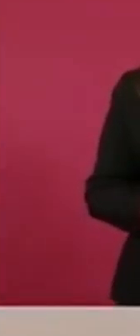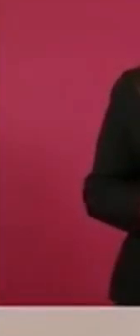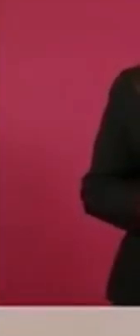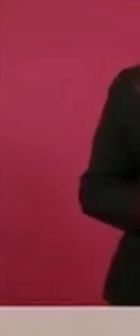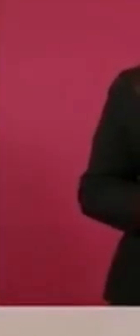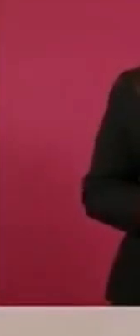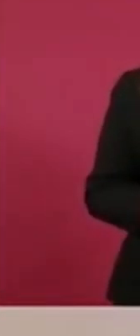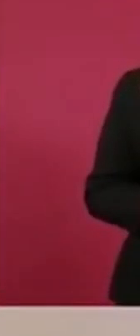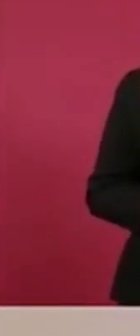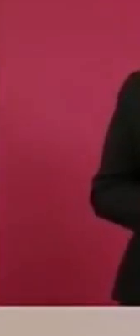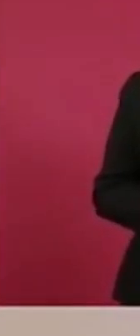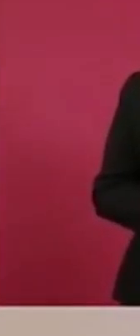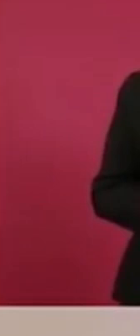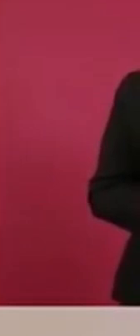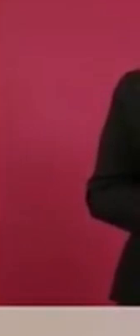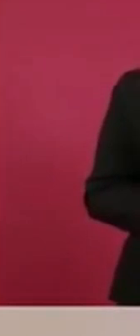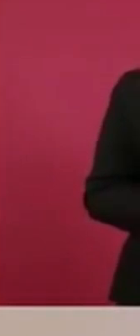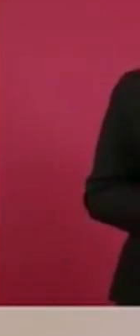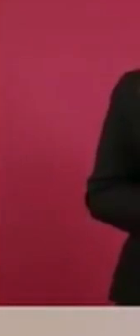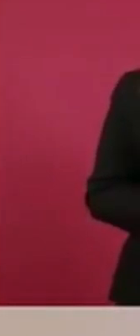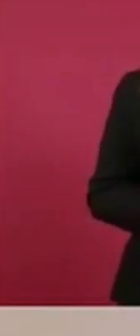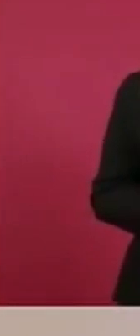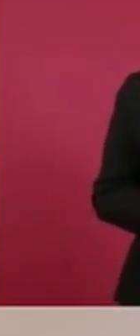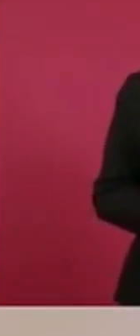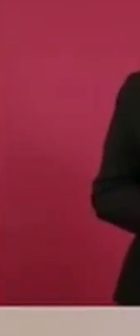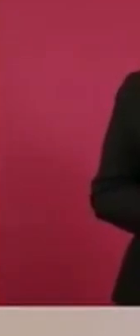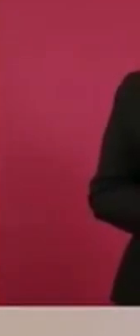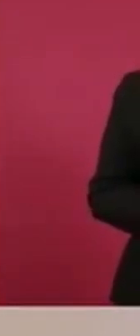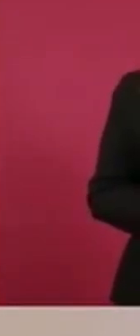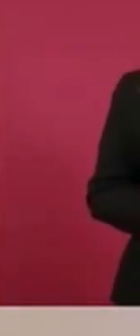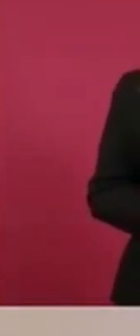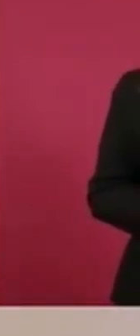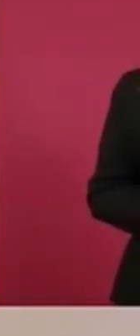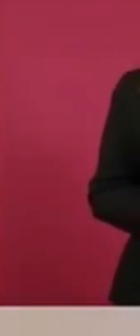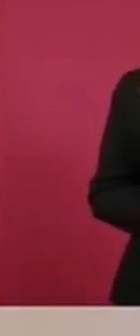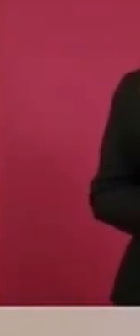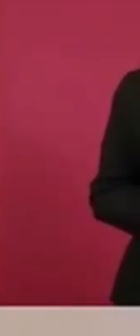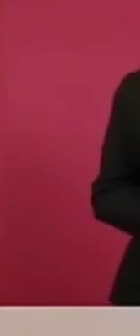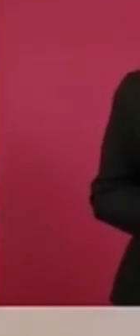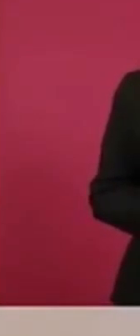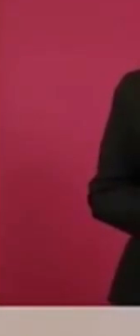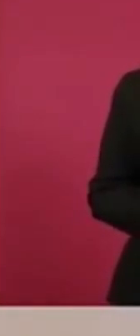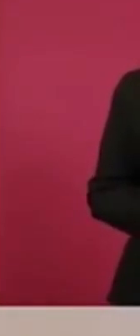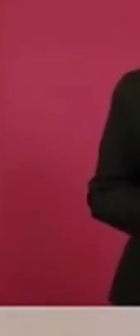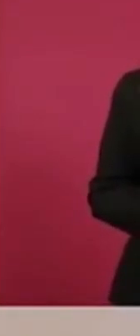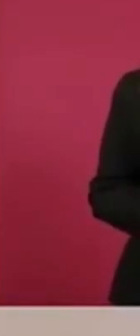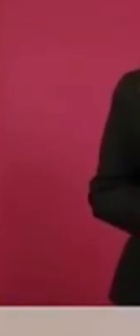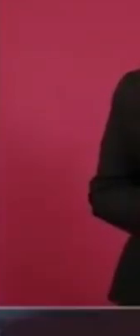lo que es el pensamiento conservador y cómo